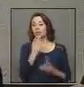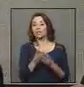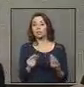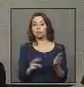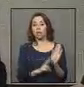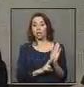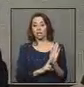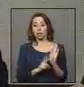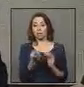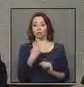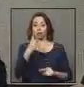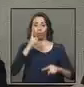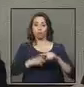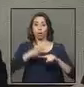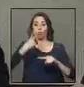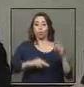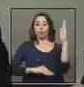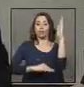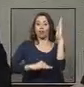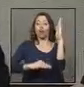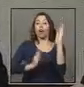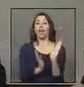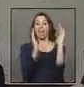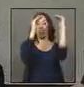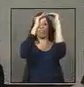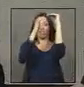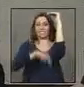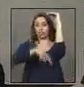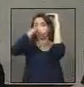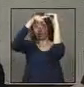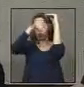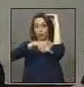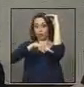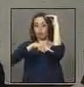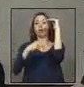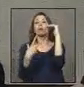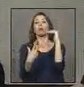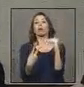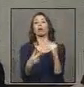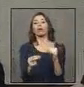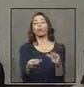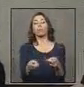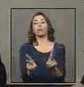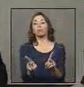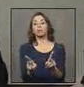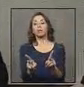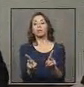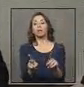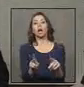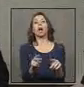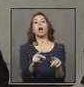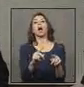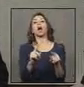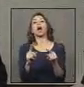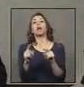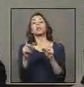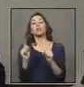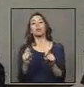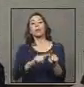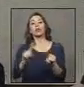de copropiedad no permita el ingreso de empresas de